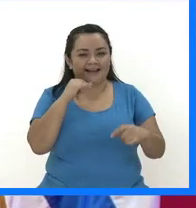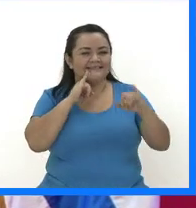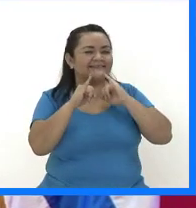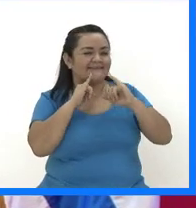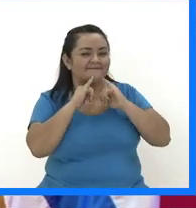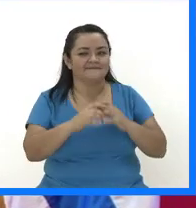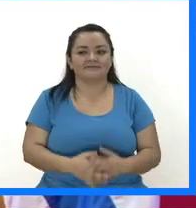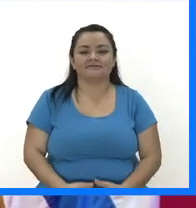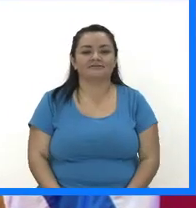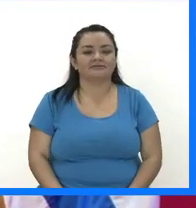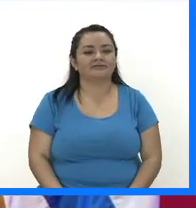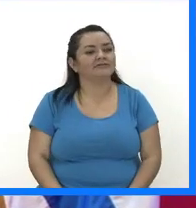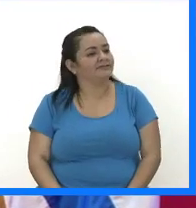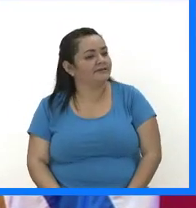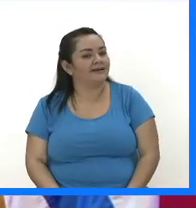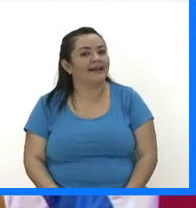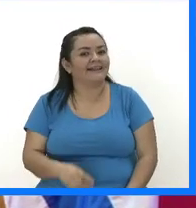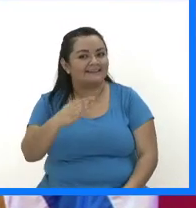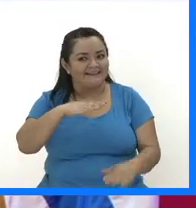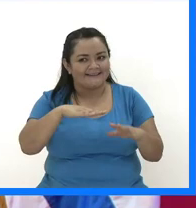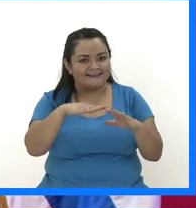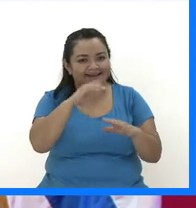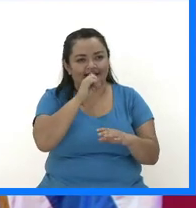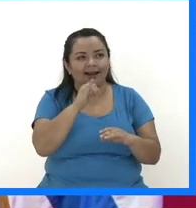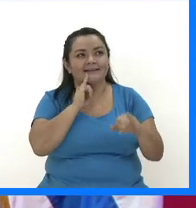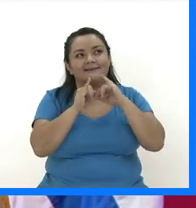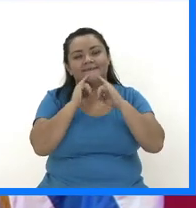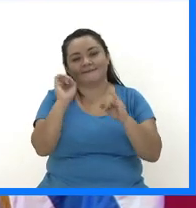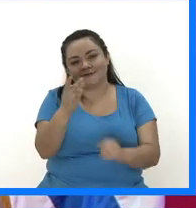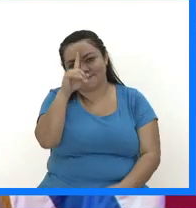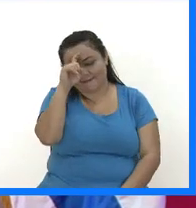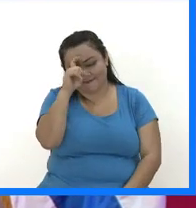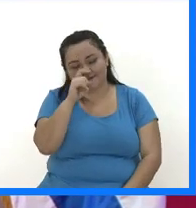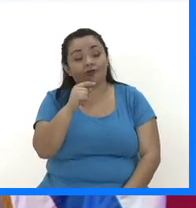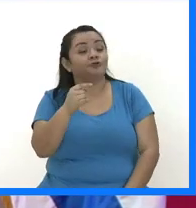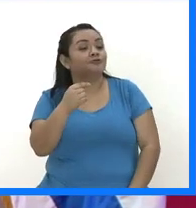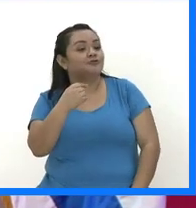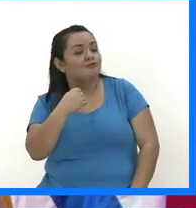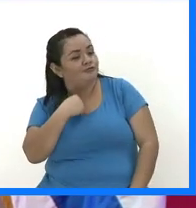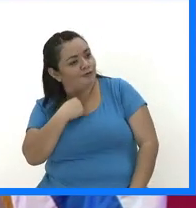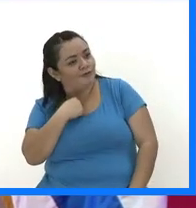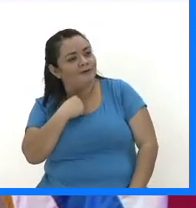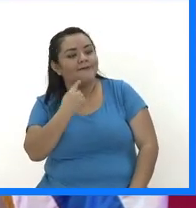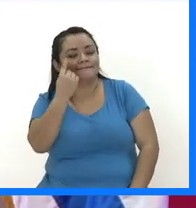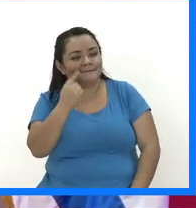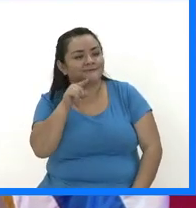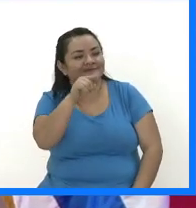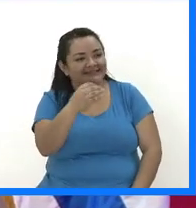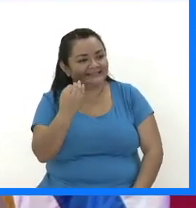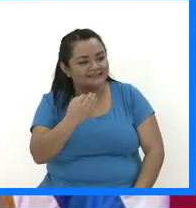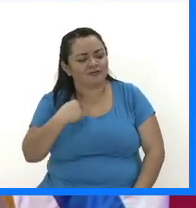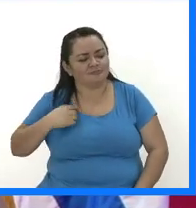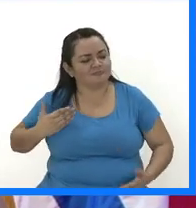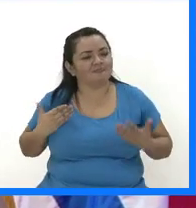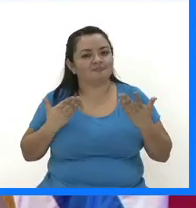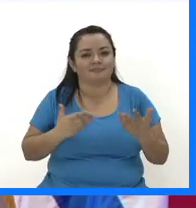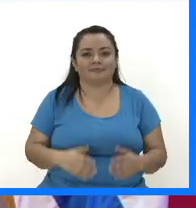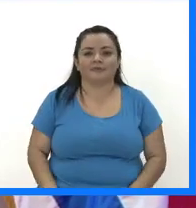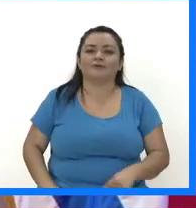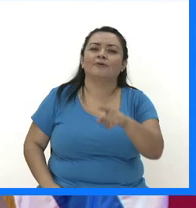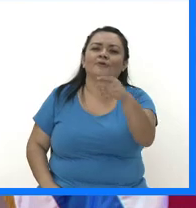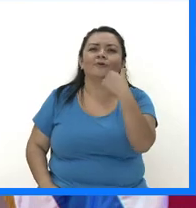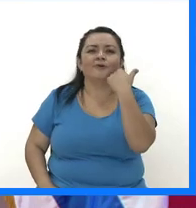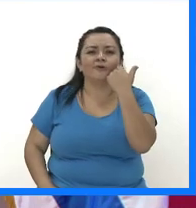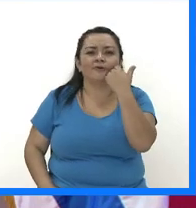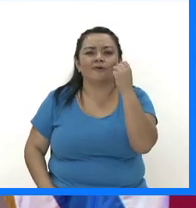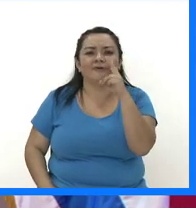entrevistador diga el seleccionador de talento humano yo soy la persona que usted necesita cuantas bromas jóvenes